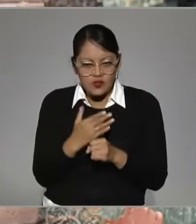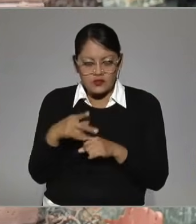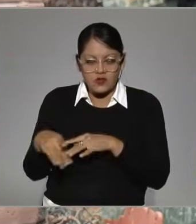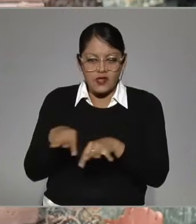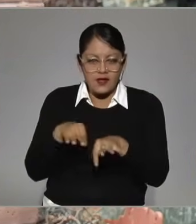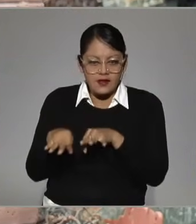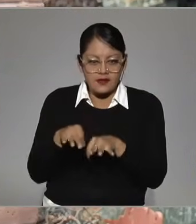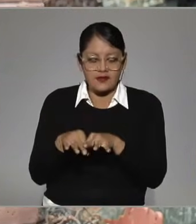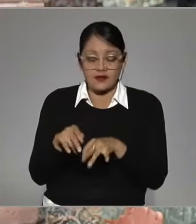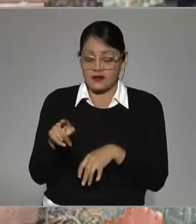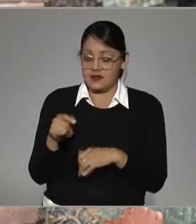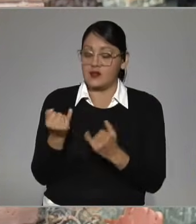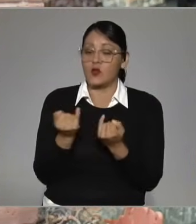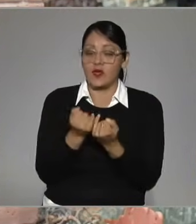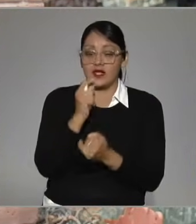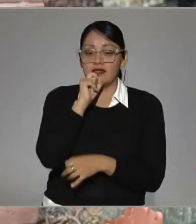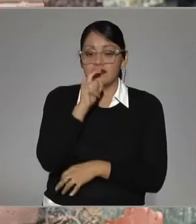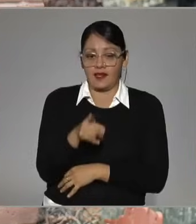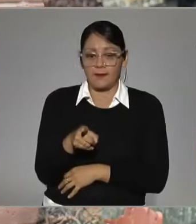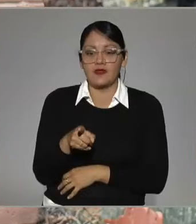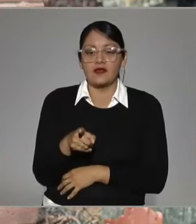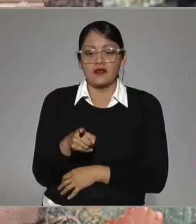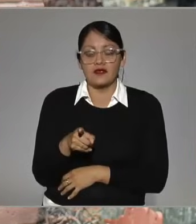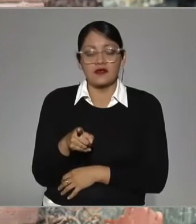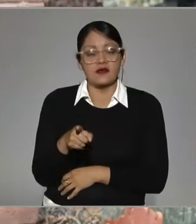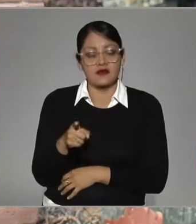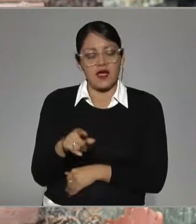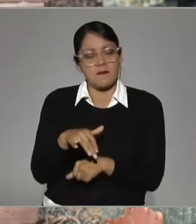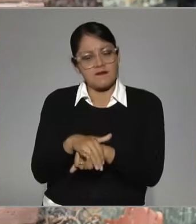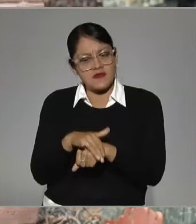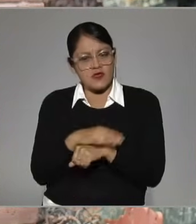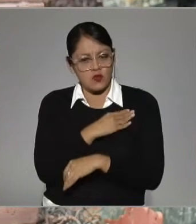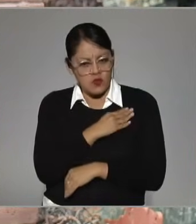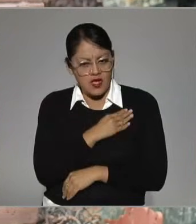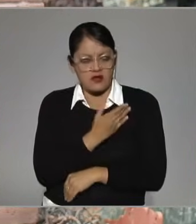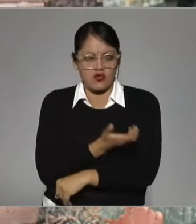trabajo, pues también son buenos amigos, buenos